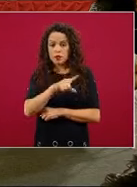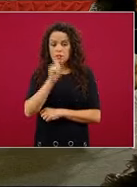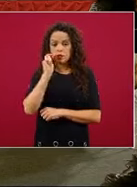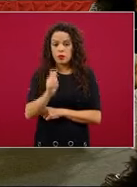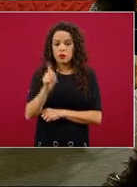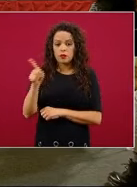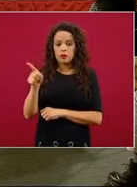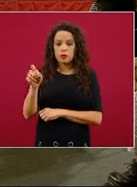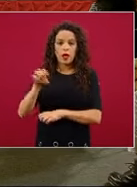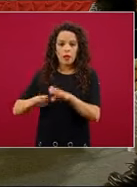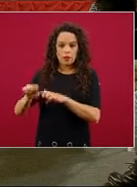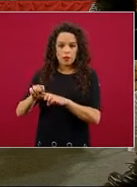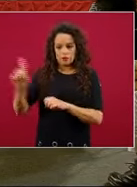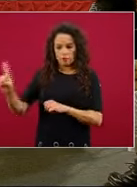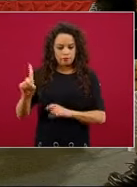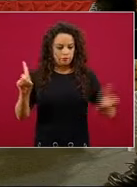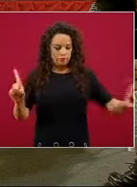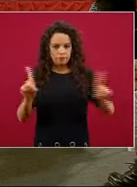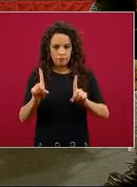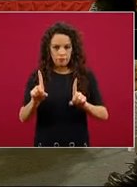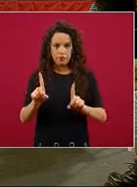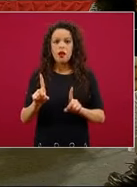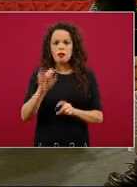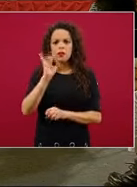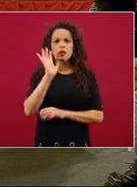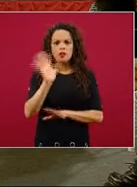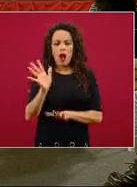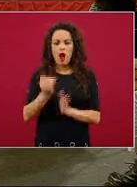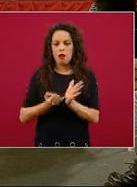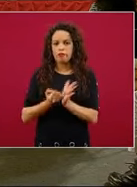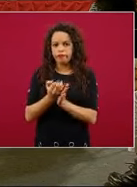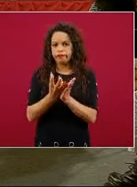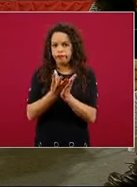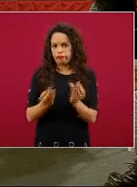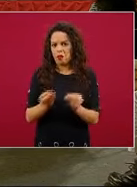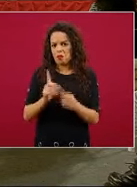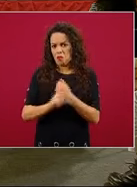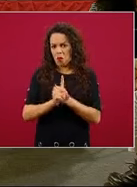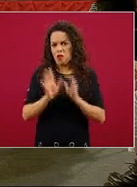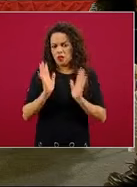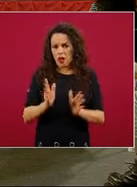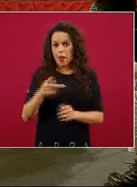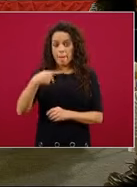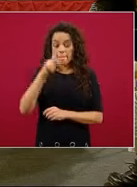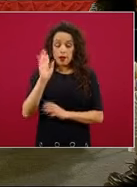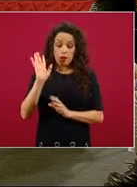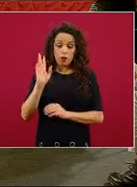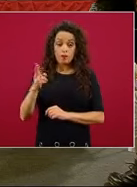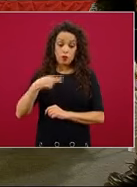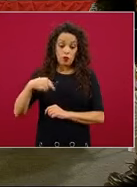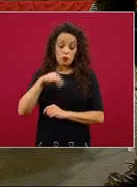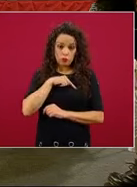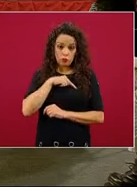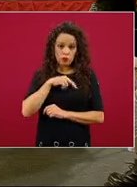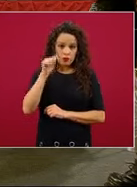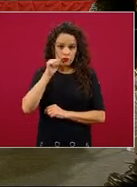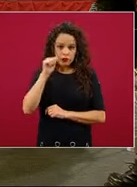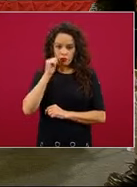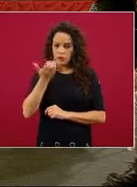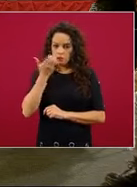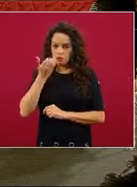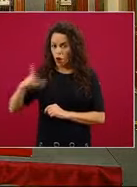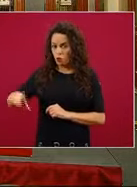parte inculpada, y que finalmente resolvieron. Considero, como es una convicción de este gobierno y como